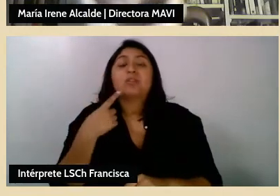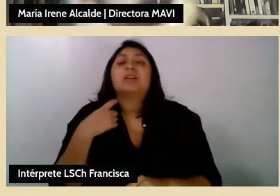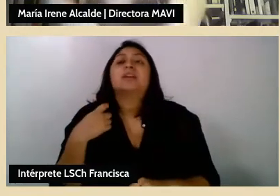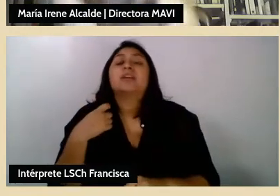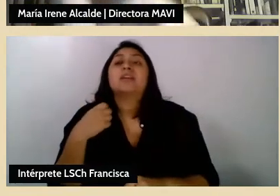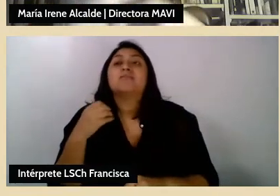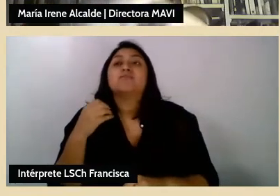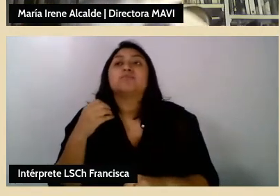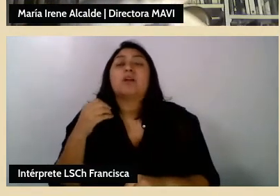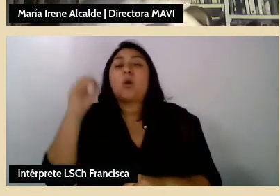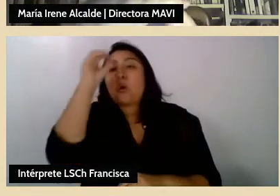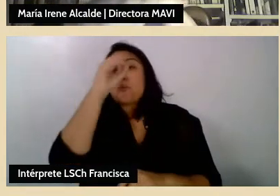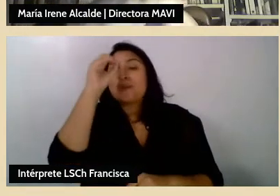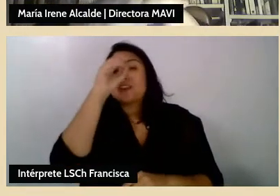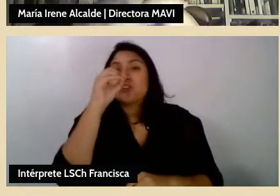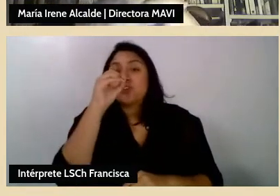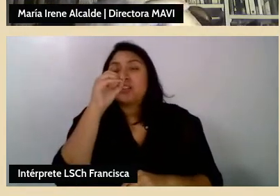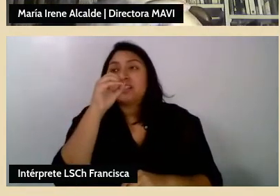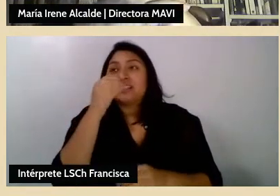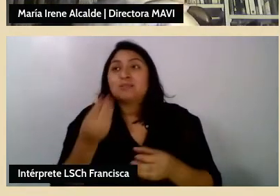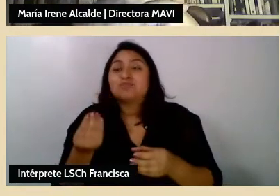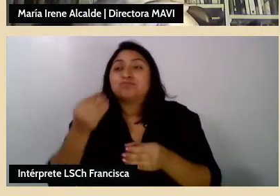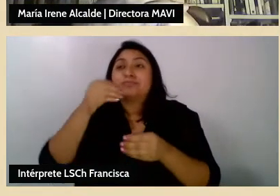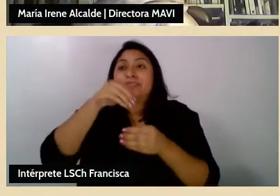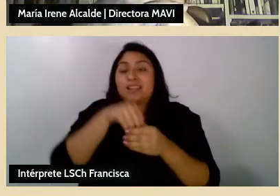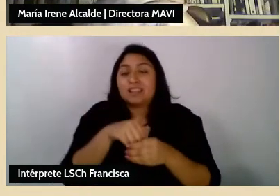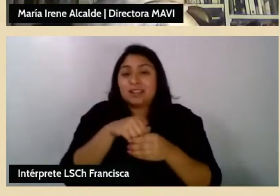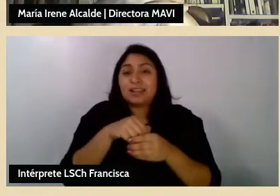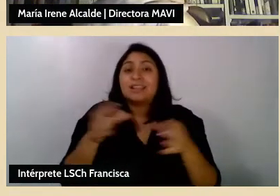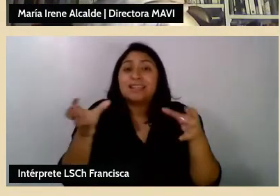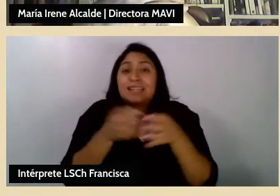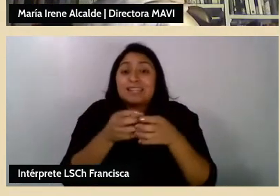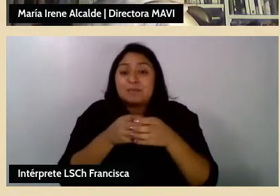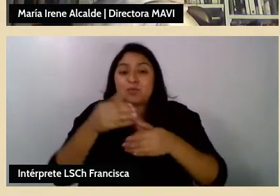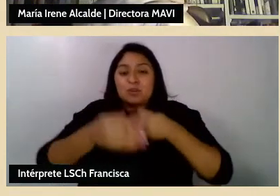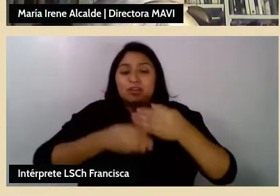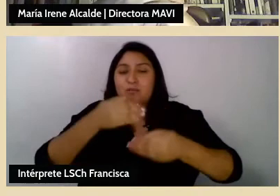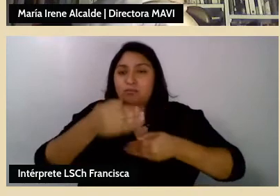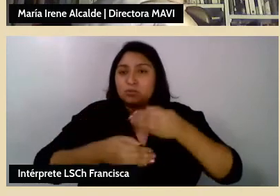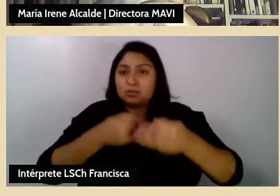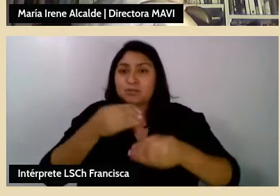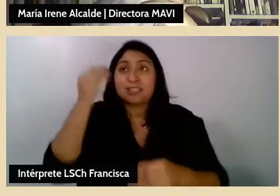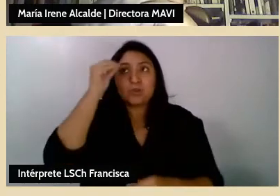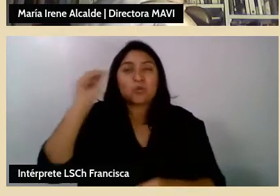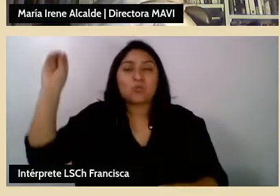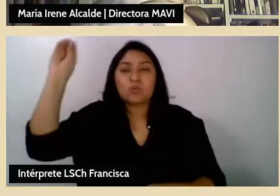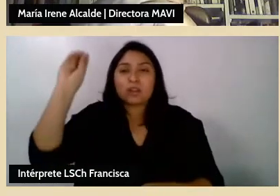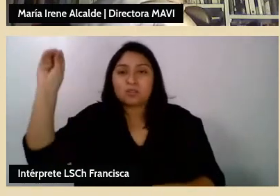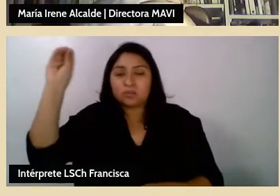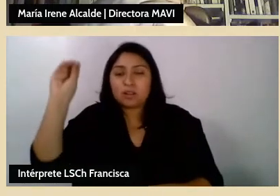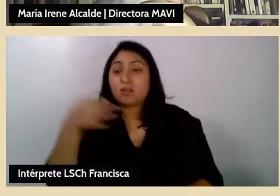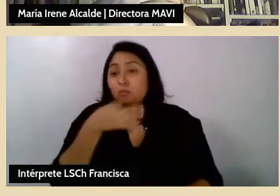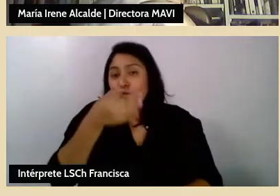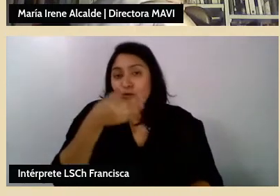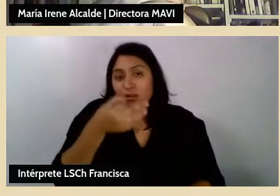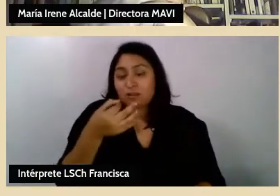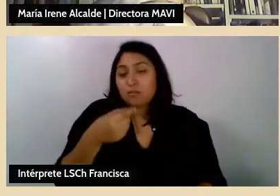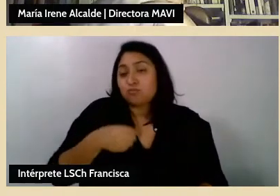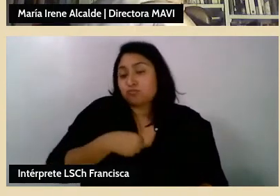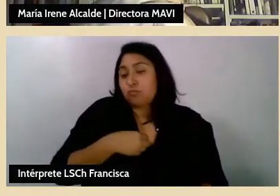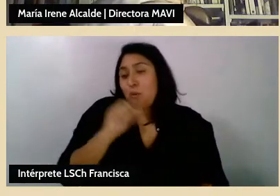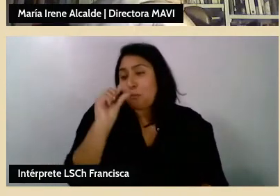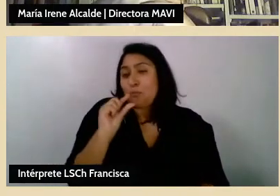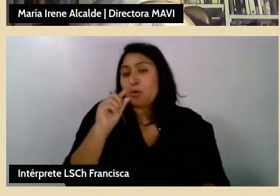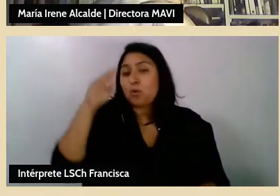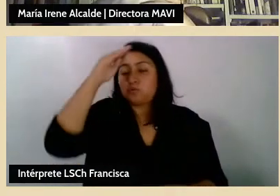ser parte ya como en este equipo y en este proceso curatorial? Cuéntanos también un poco la experiencia